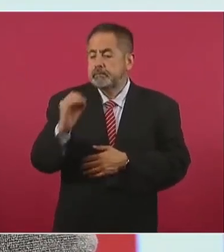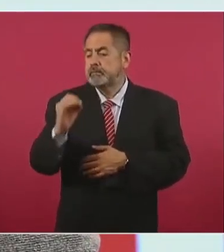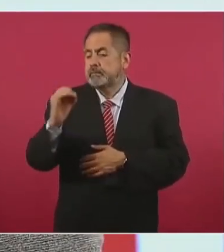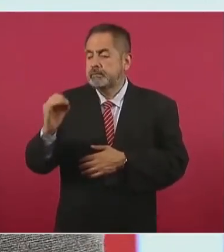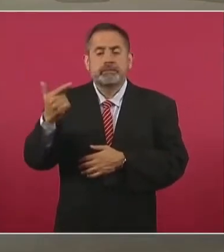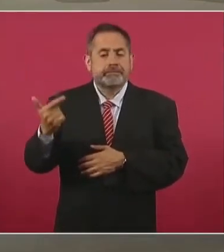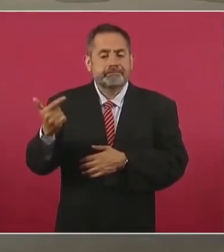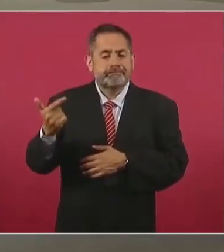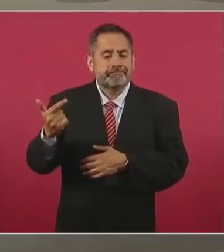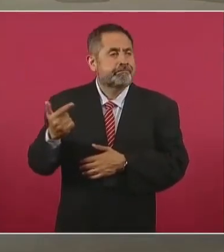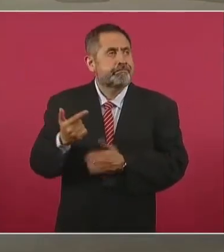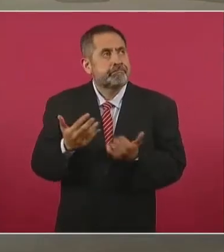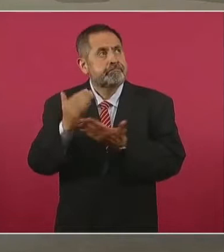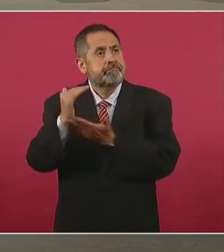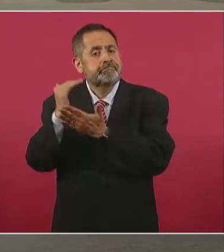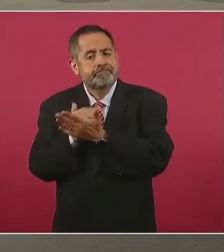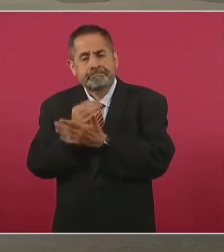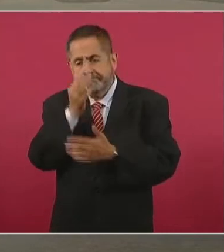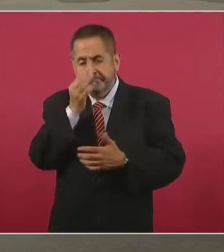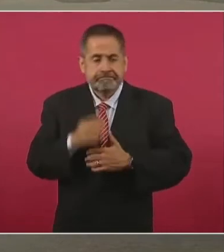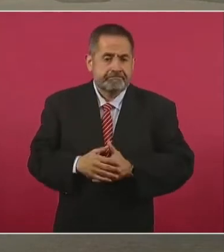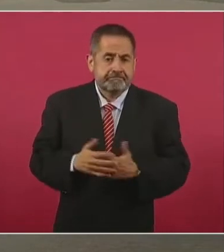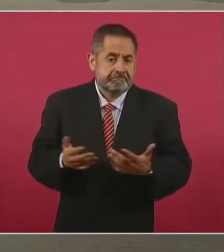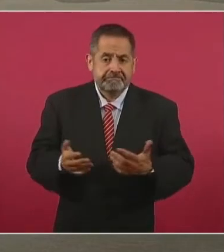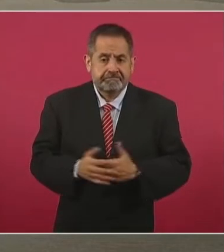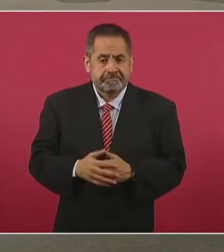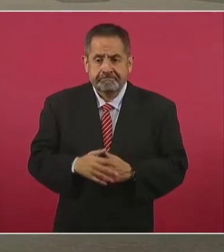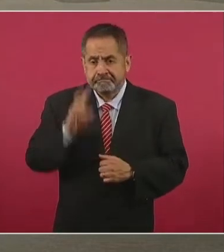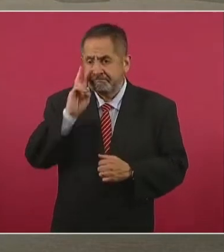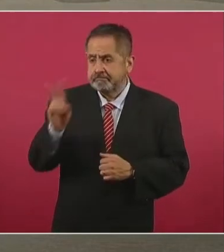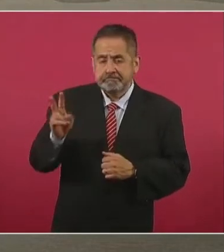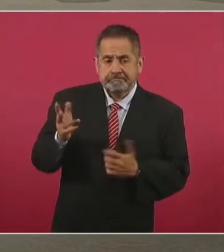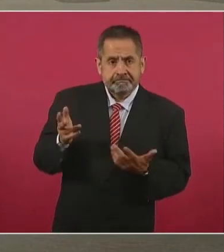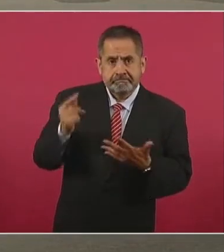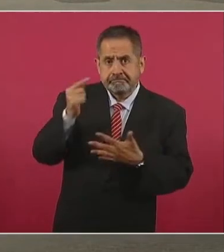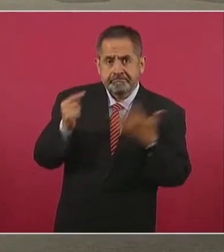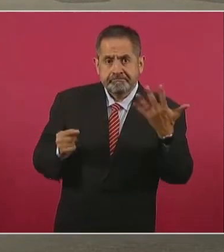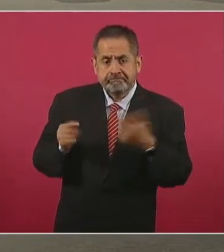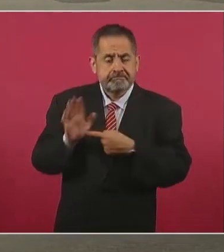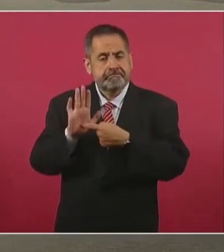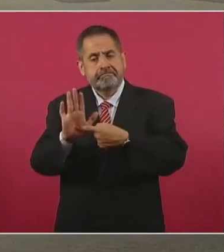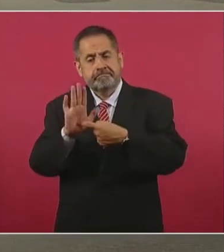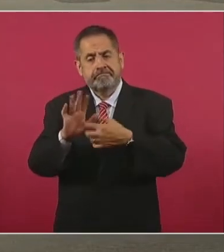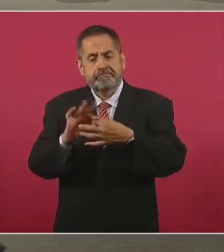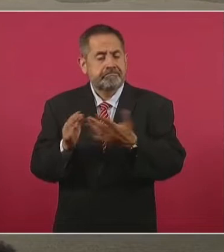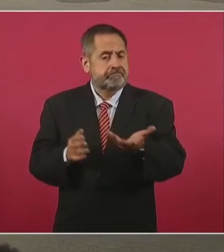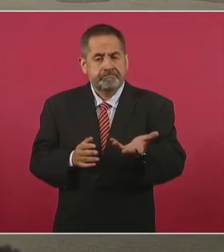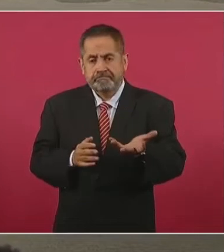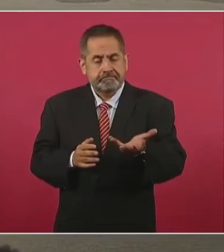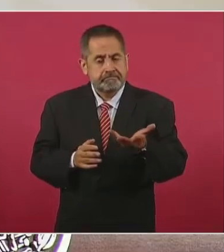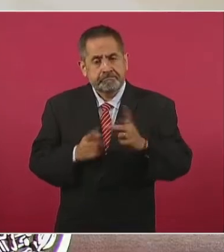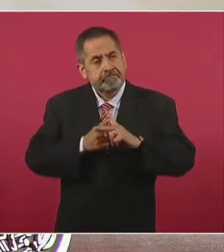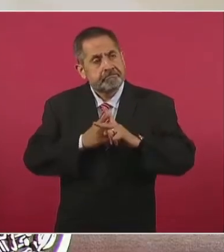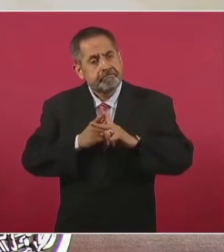0.07 de las emisiones. Entonces, como ustedes ven, bueno, pues estos son los datos. Estas mediciones